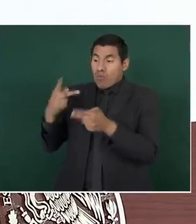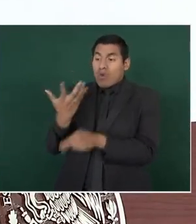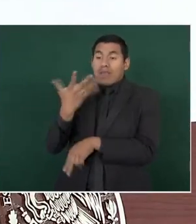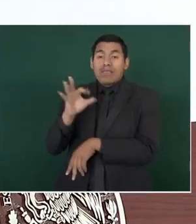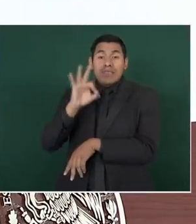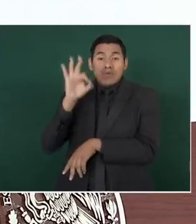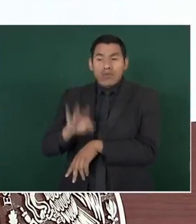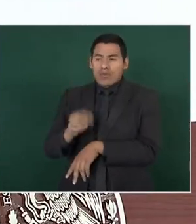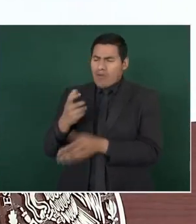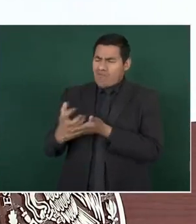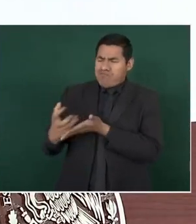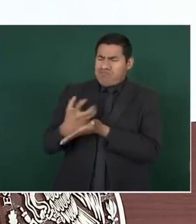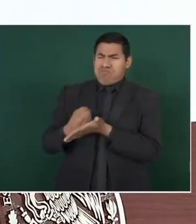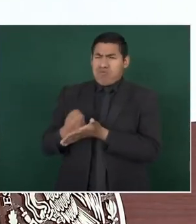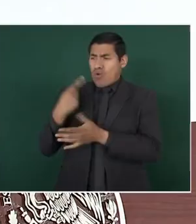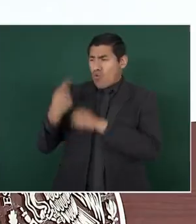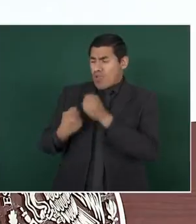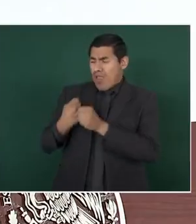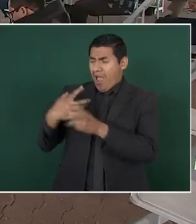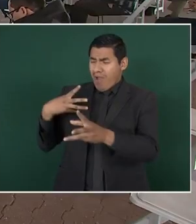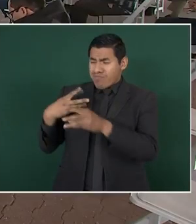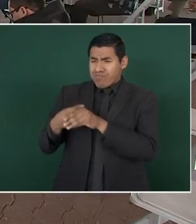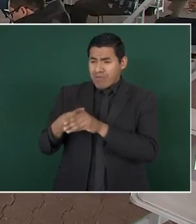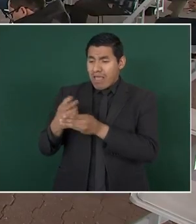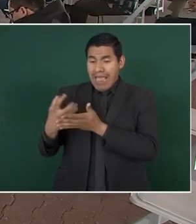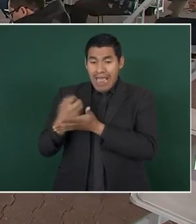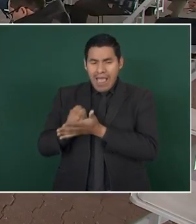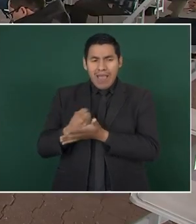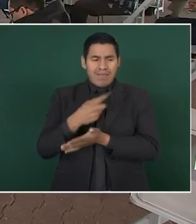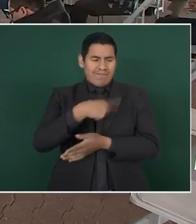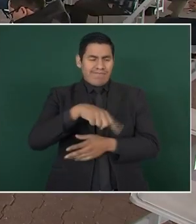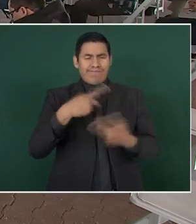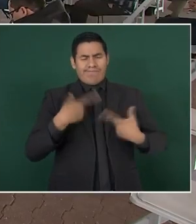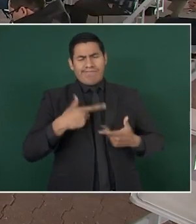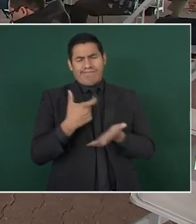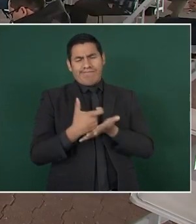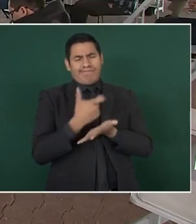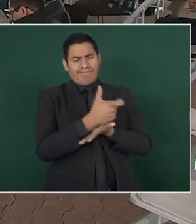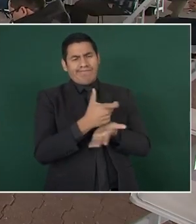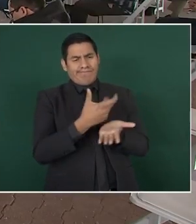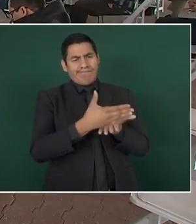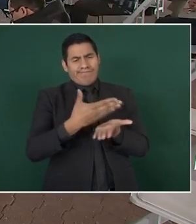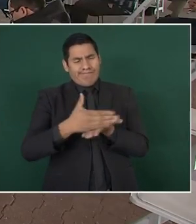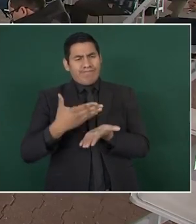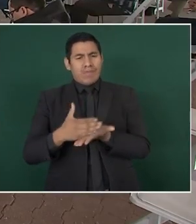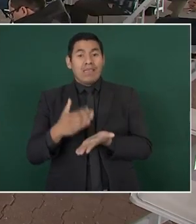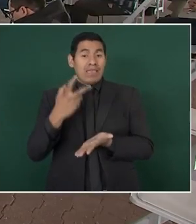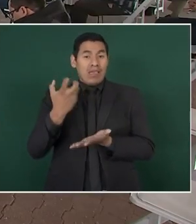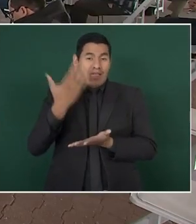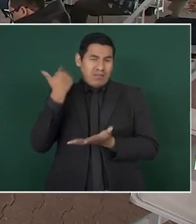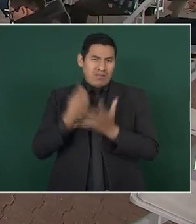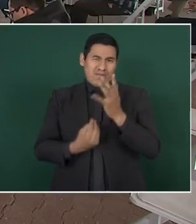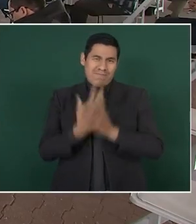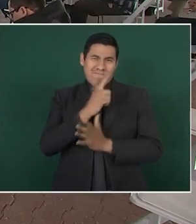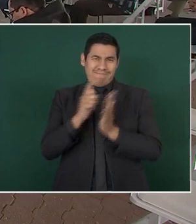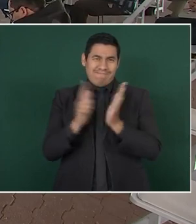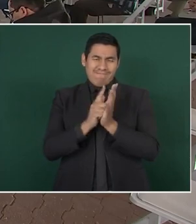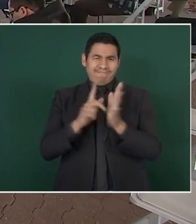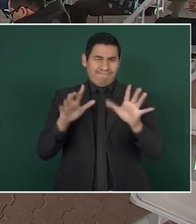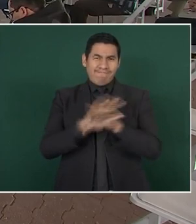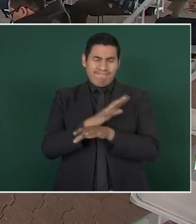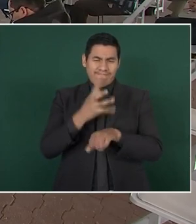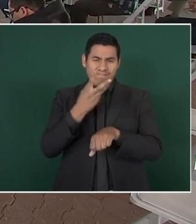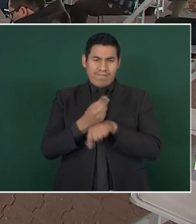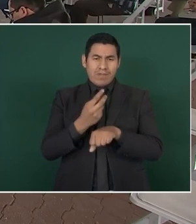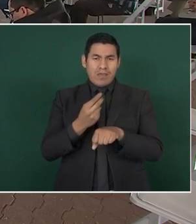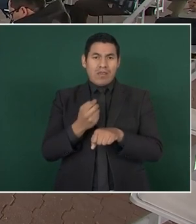las empresas. A partir de esta reforma se ha venido incrementando de manera muy importante hasta llegar